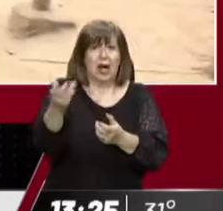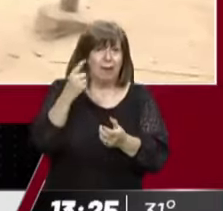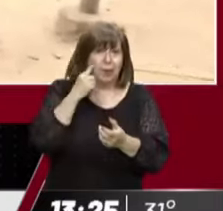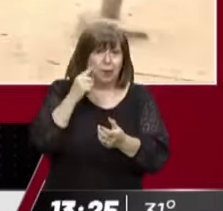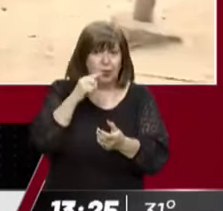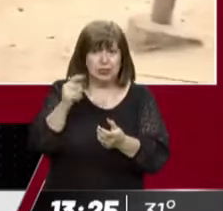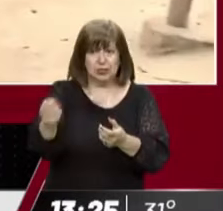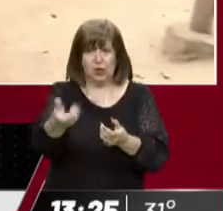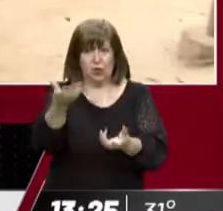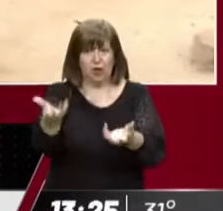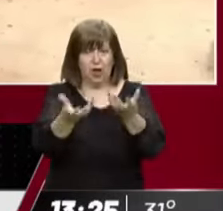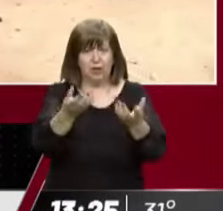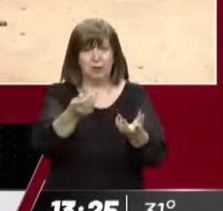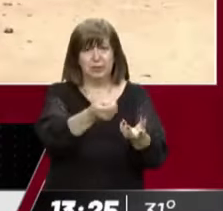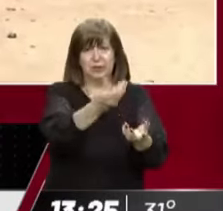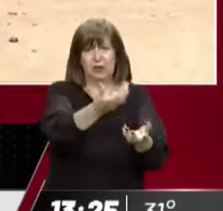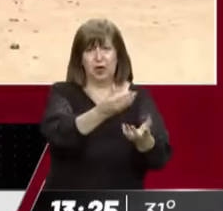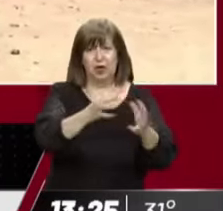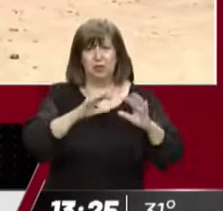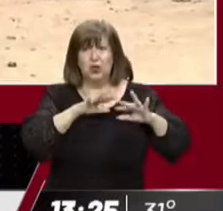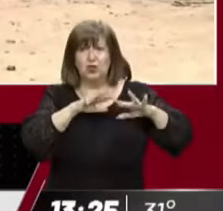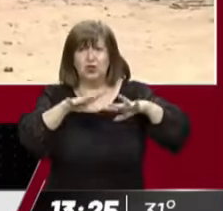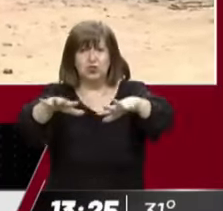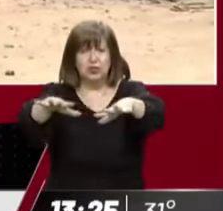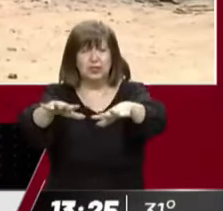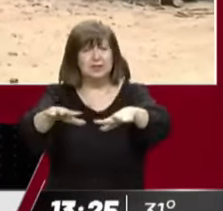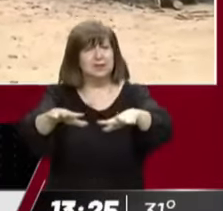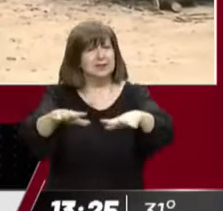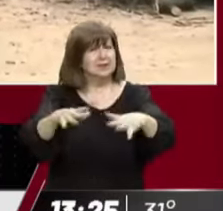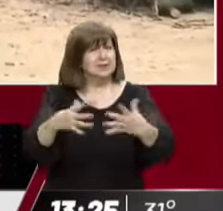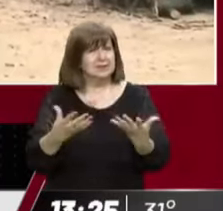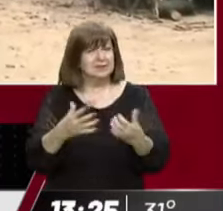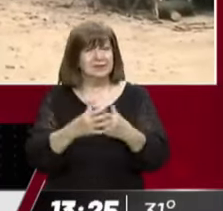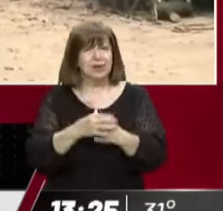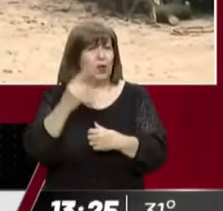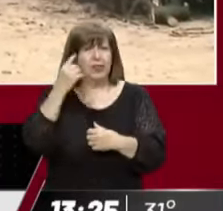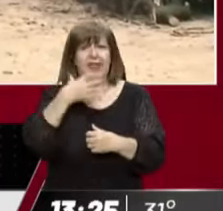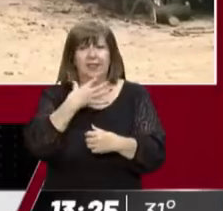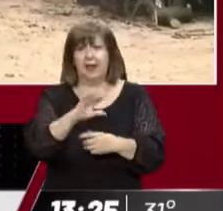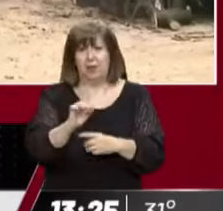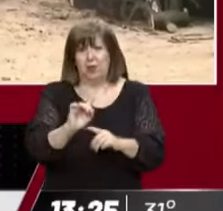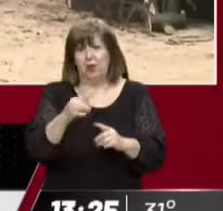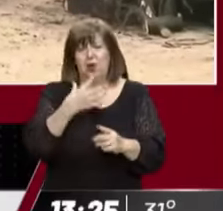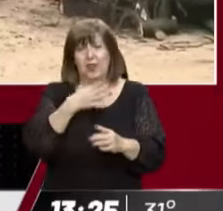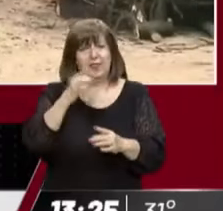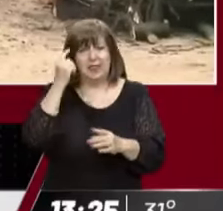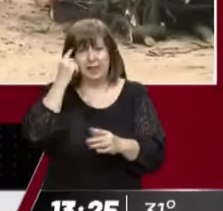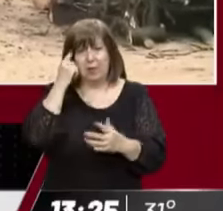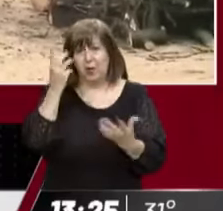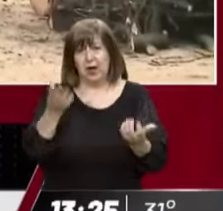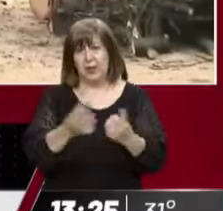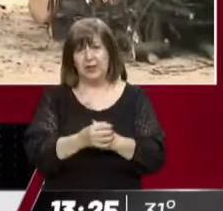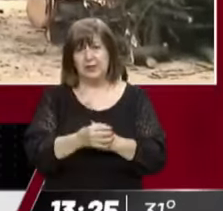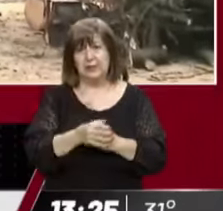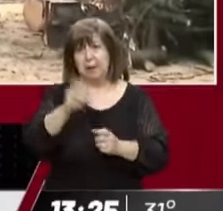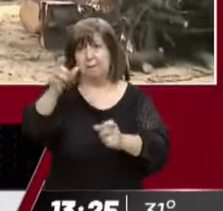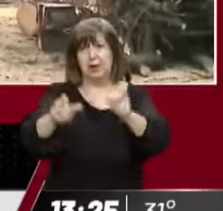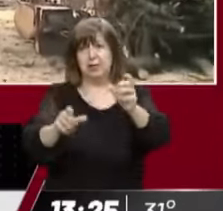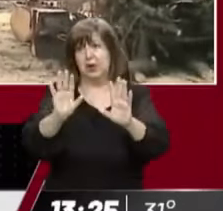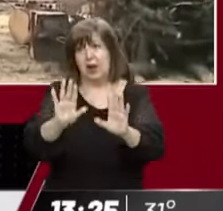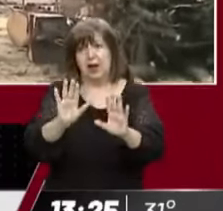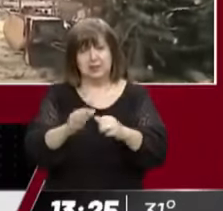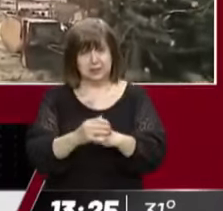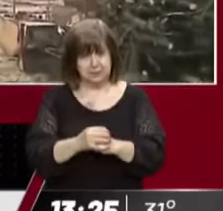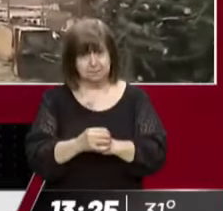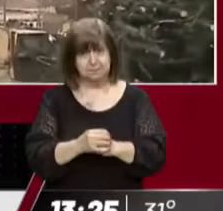quemar y sabiendo que va a hacer mucho daño a otras personas. Chicos, gracias, muy amables los dos, a seguir trabajando. Bien. Bueno, gente de